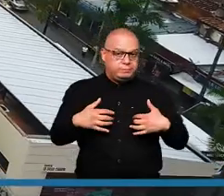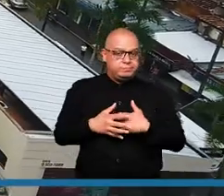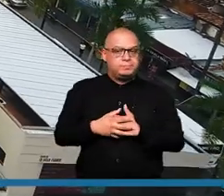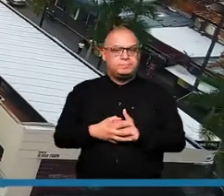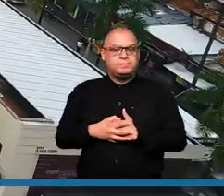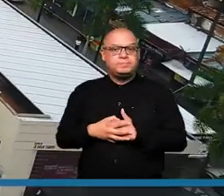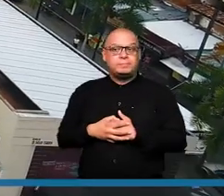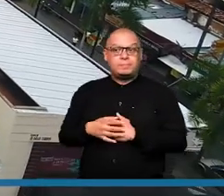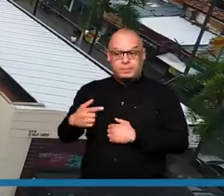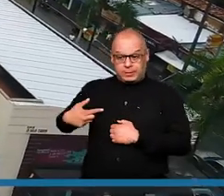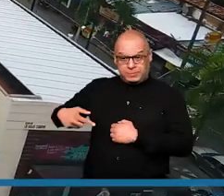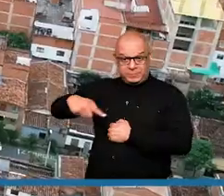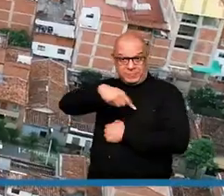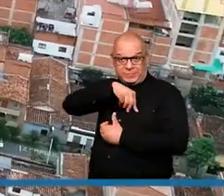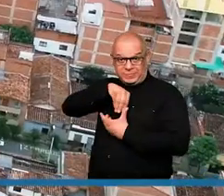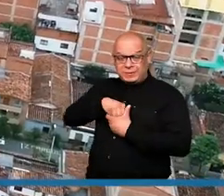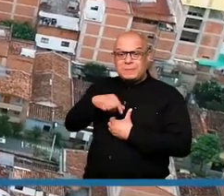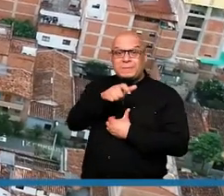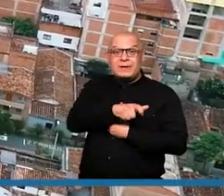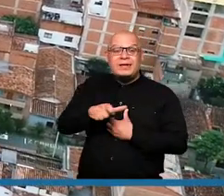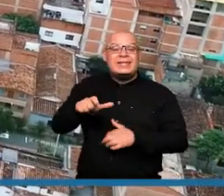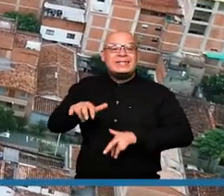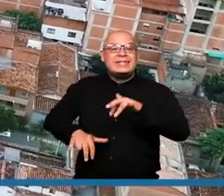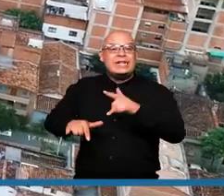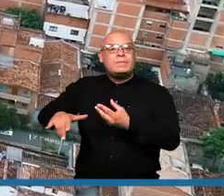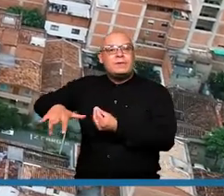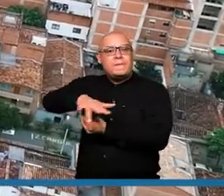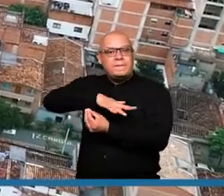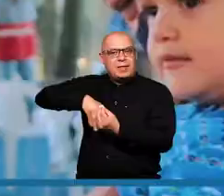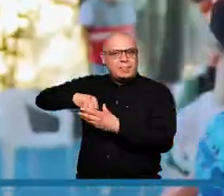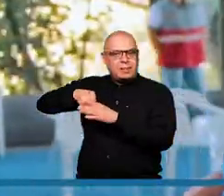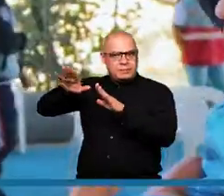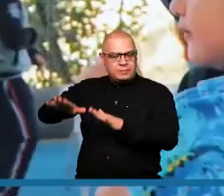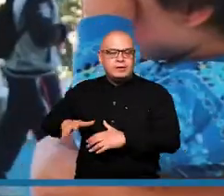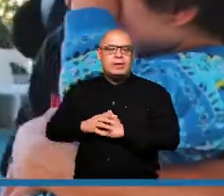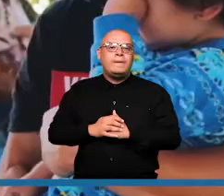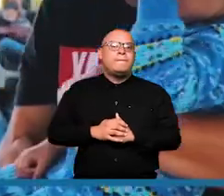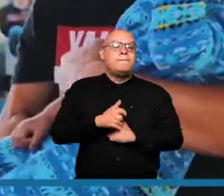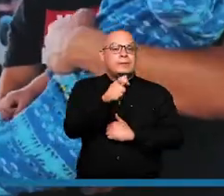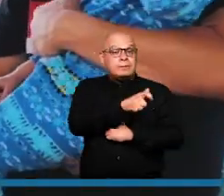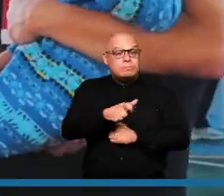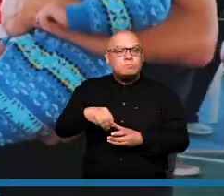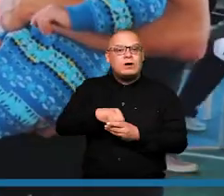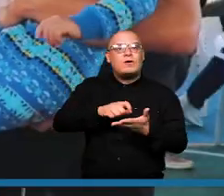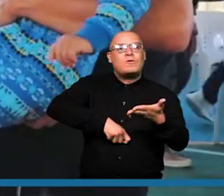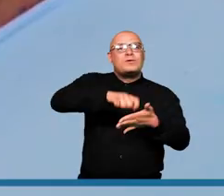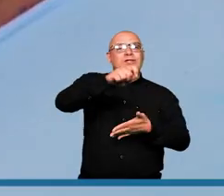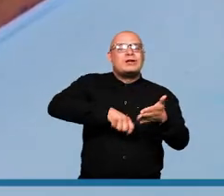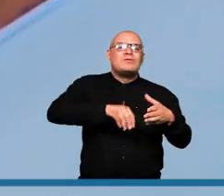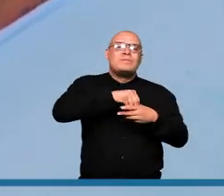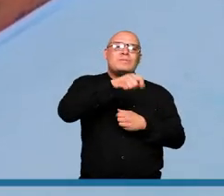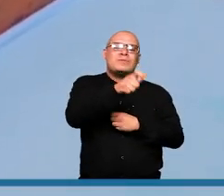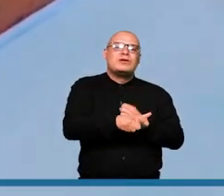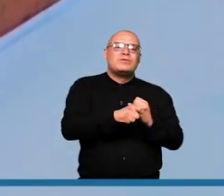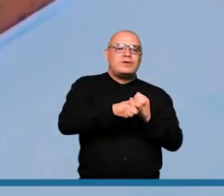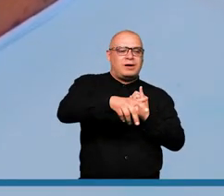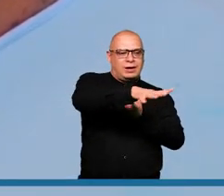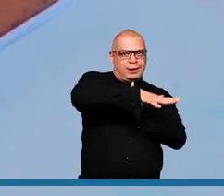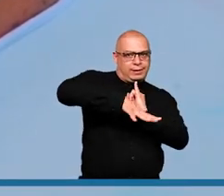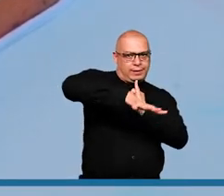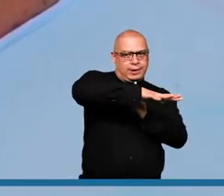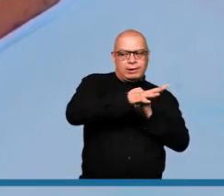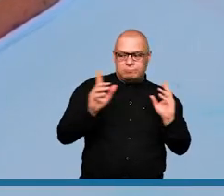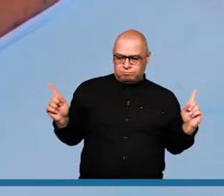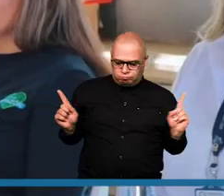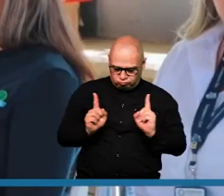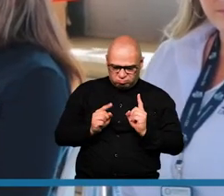Hacemos un trabajo con personal de la Secretaría de Medio Ambiente, personal contratado por el área metropolitana para llegar a toda la comunidad